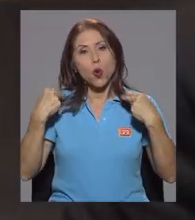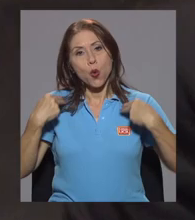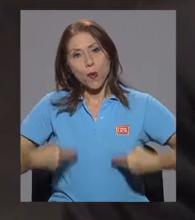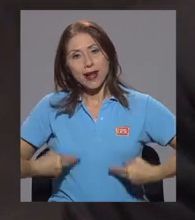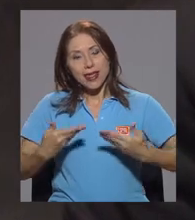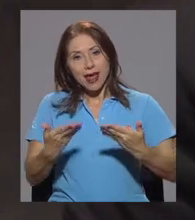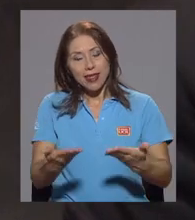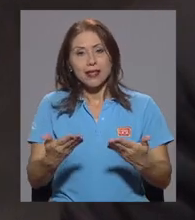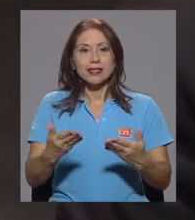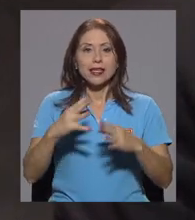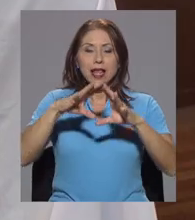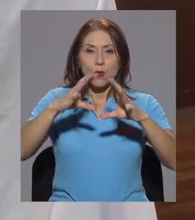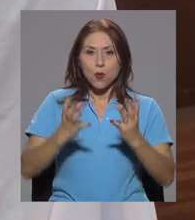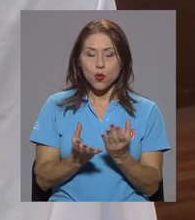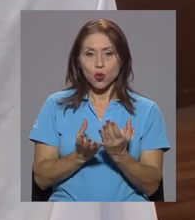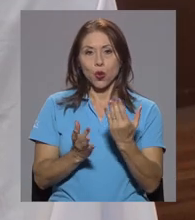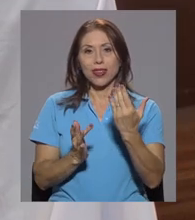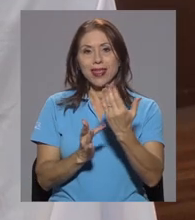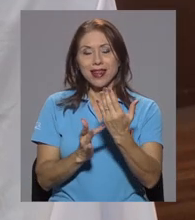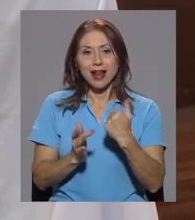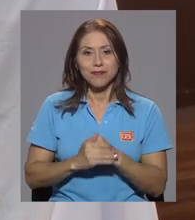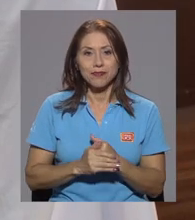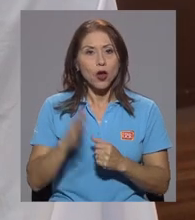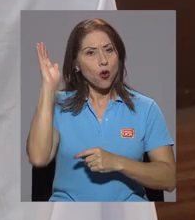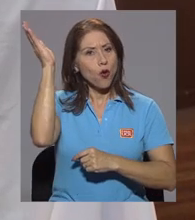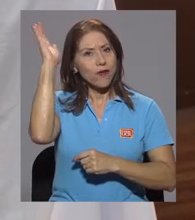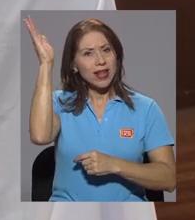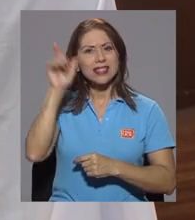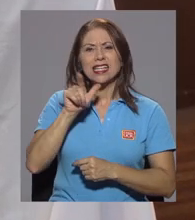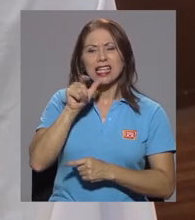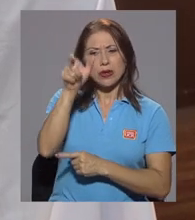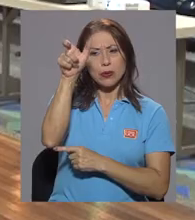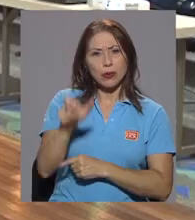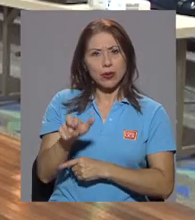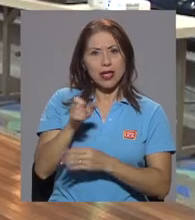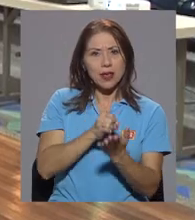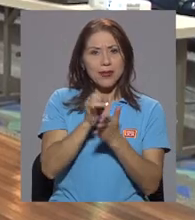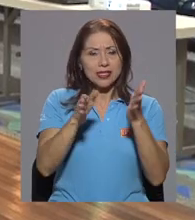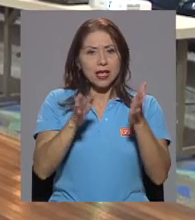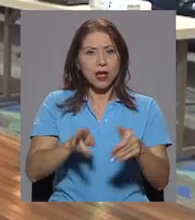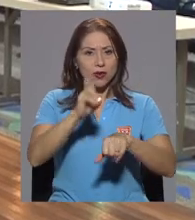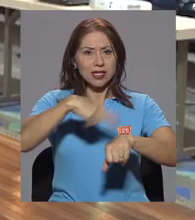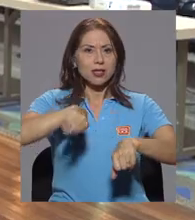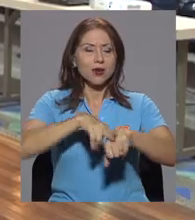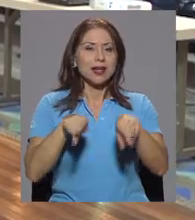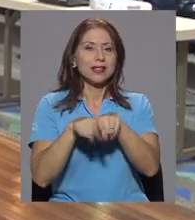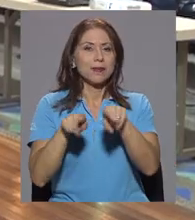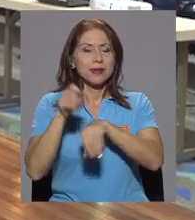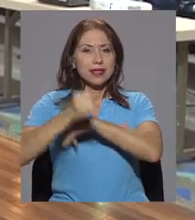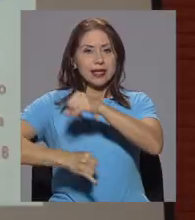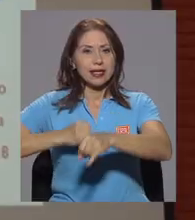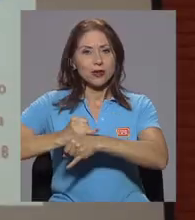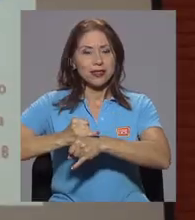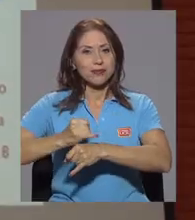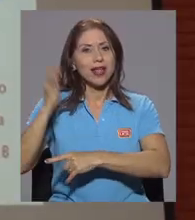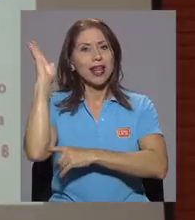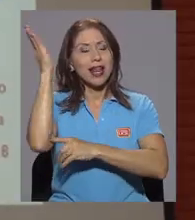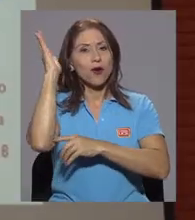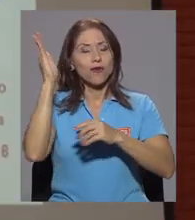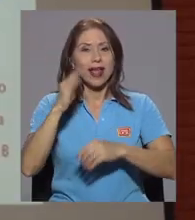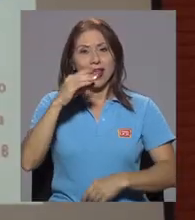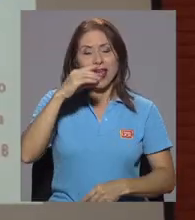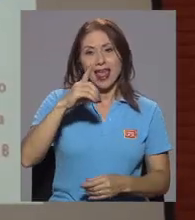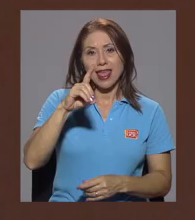digital. Las conferencias fueron impartidas por investigadores nacionales e internacionales. En la conferencia Descartes,